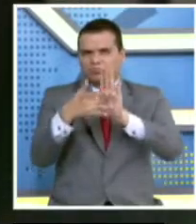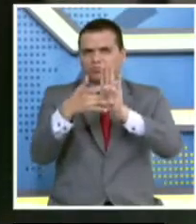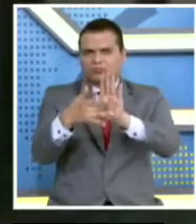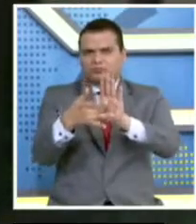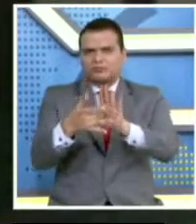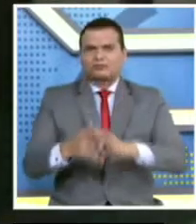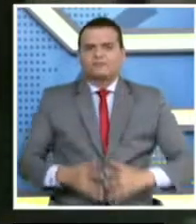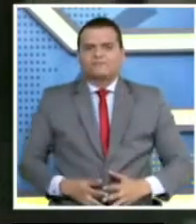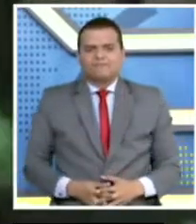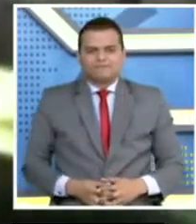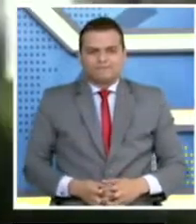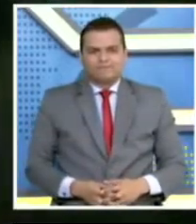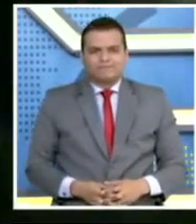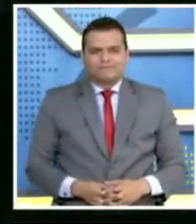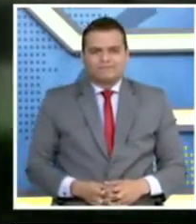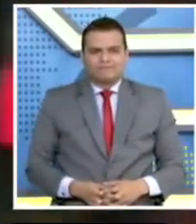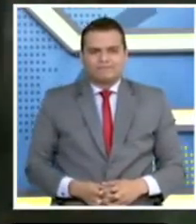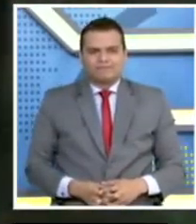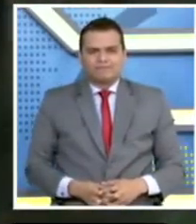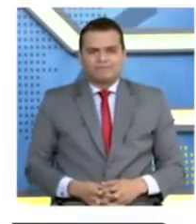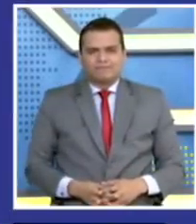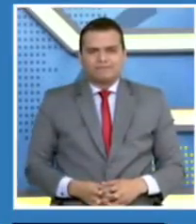avecinan.